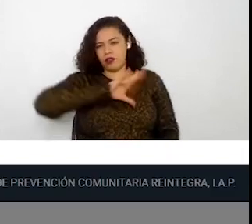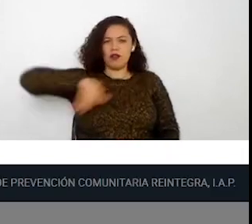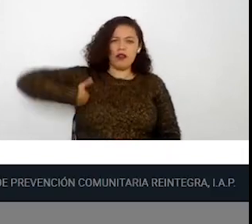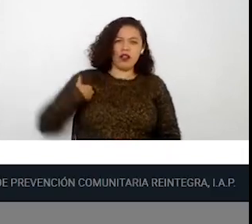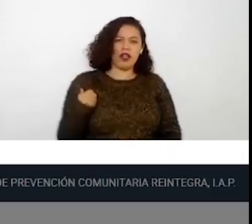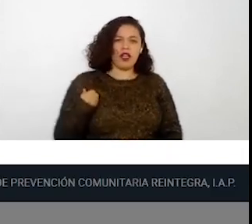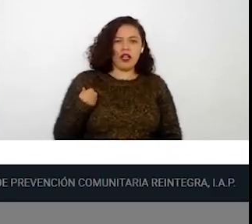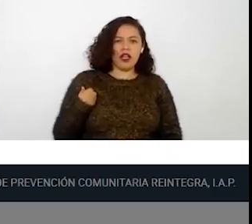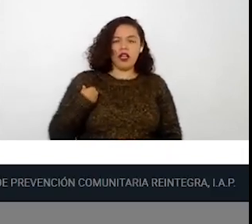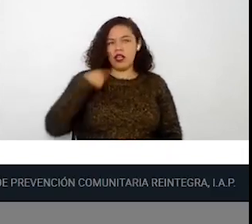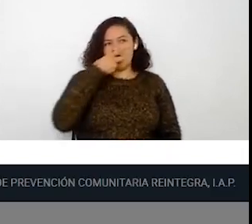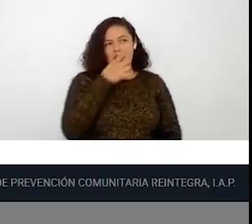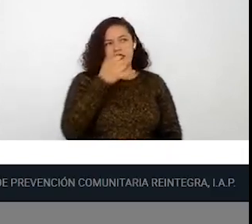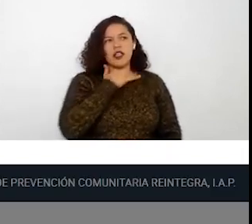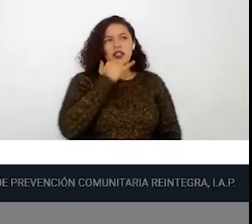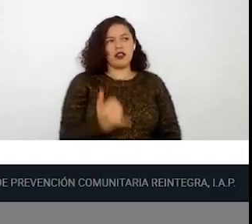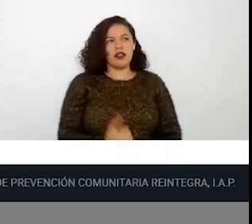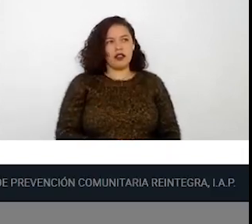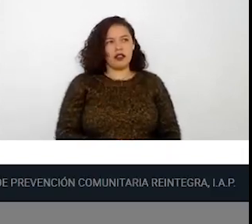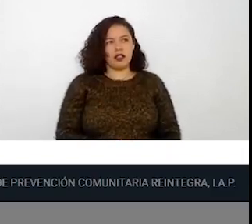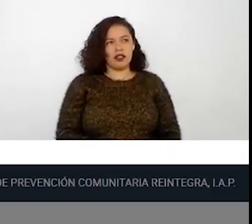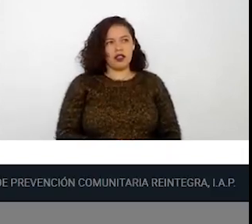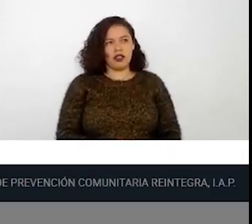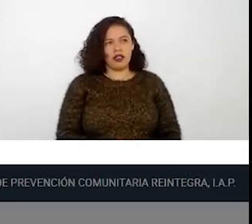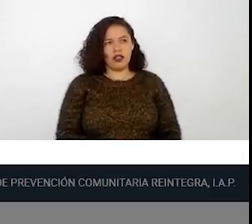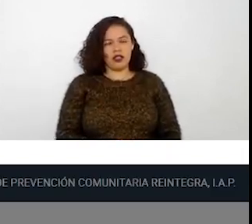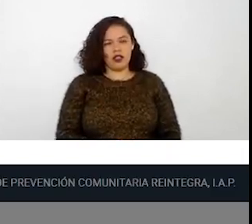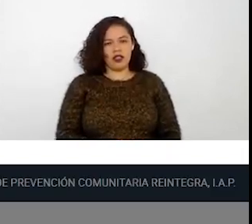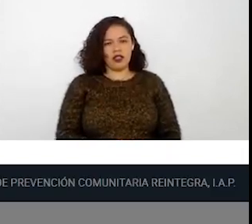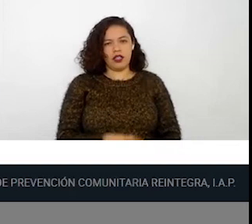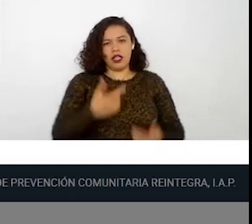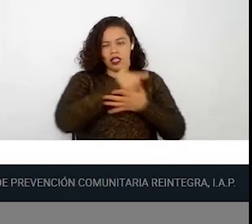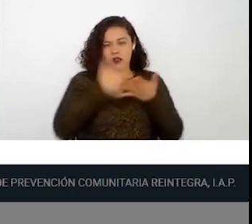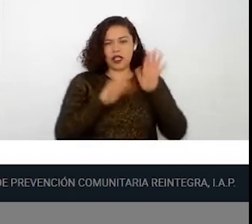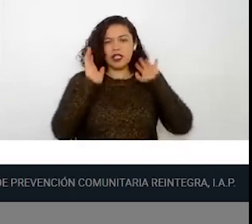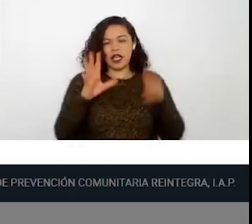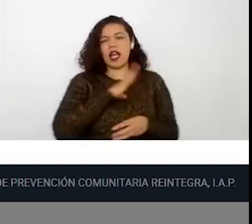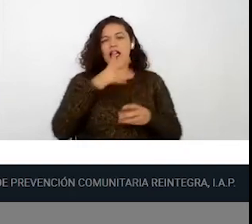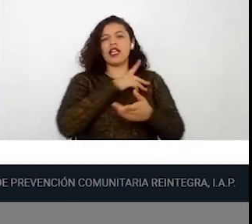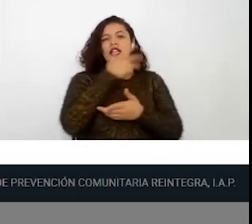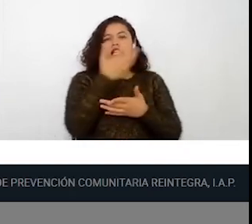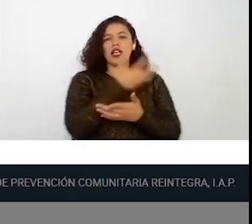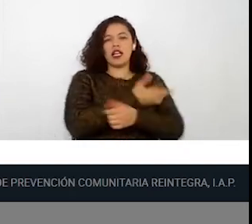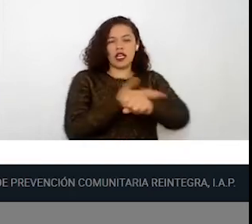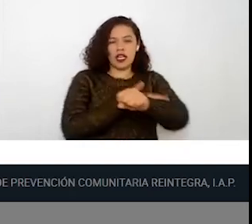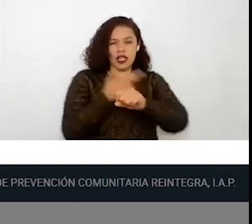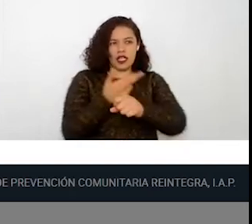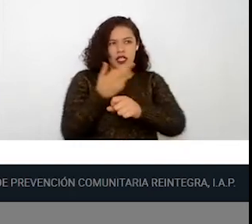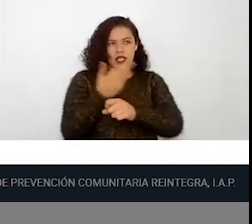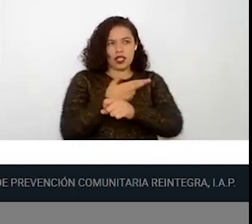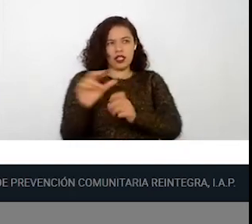y si se fijan dice esta esta cuenta ya existe y no puede registrar de nuevo en él